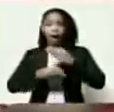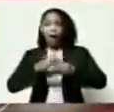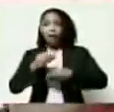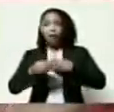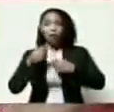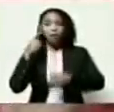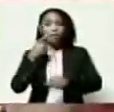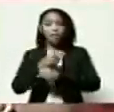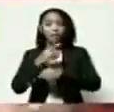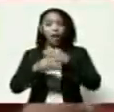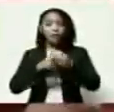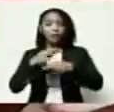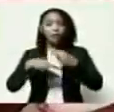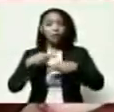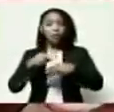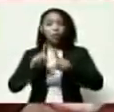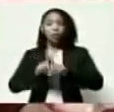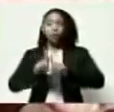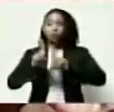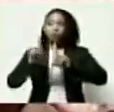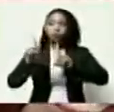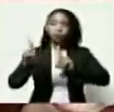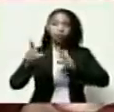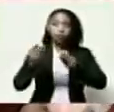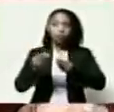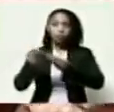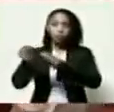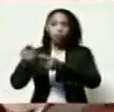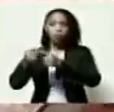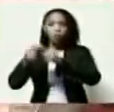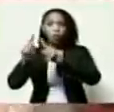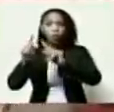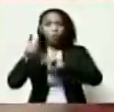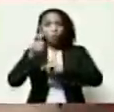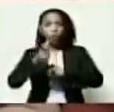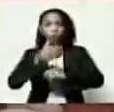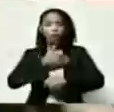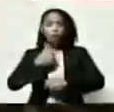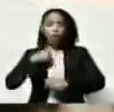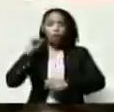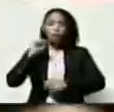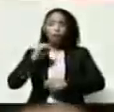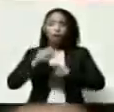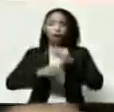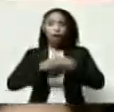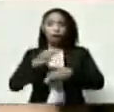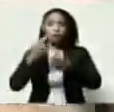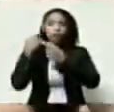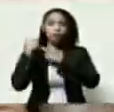debe hacerse en Revolución, aléjese de ese cargo y déle el lugar a alguien que sí quiera hacerlo.